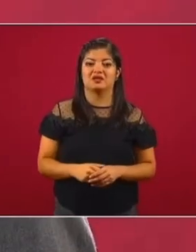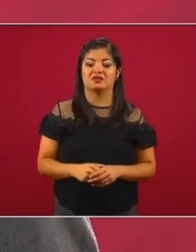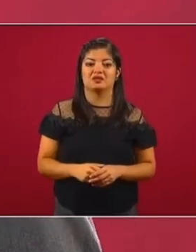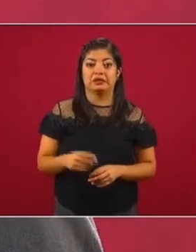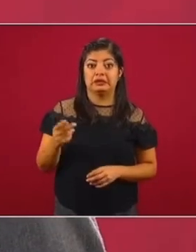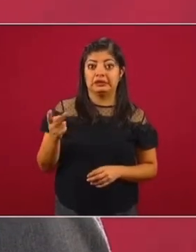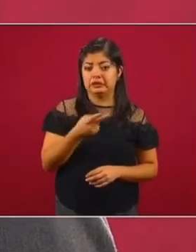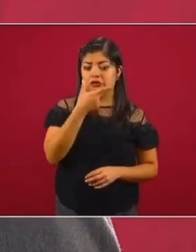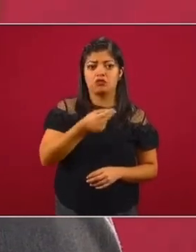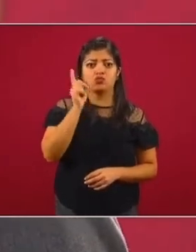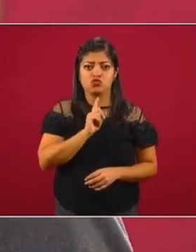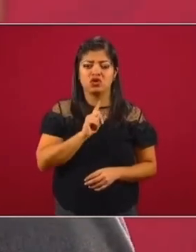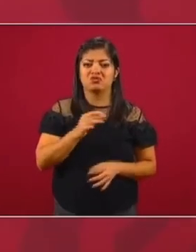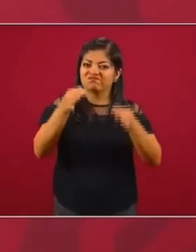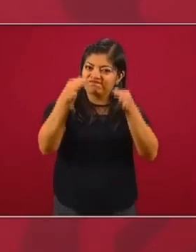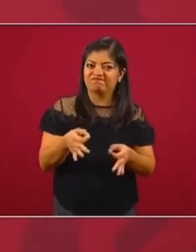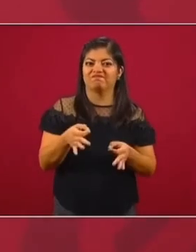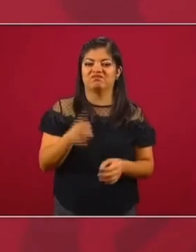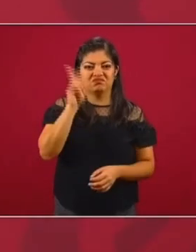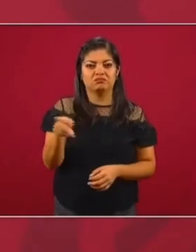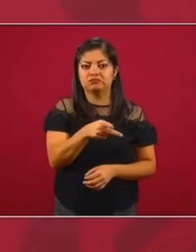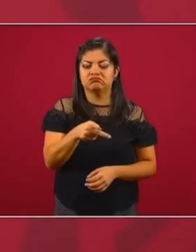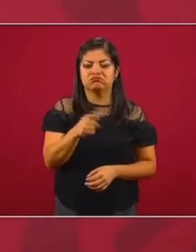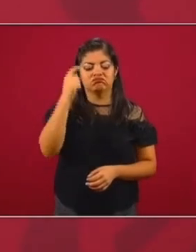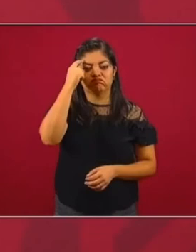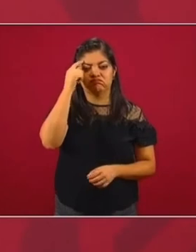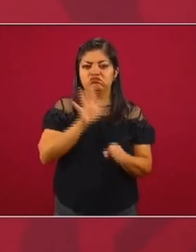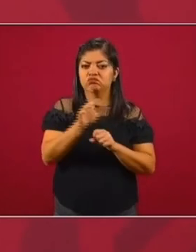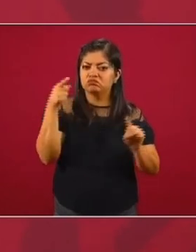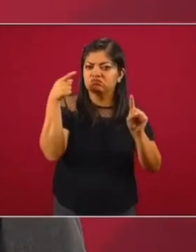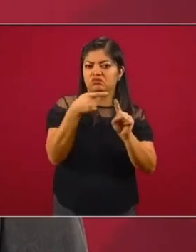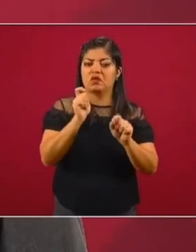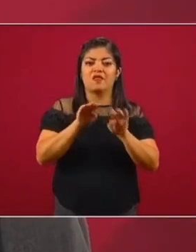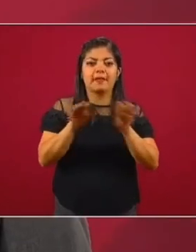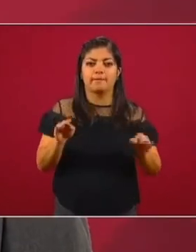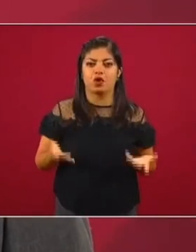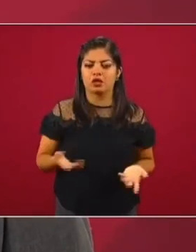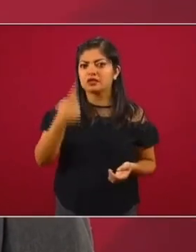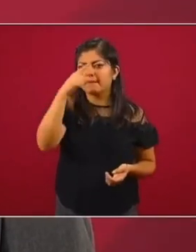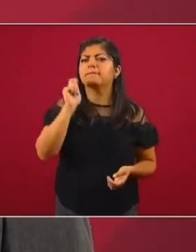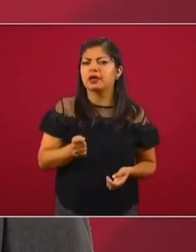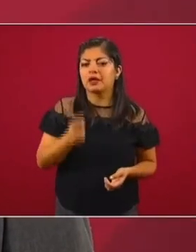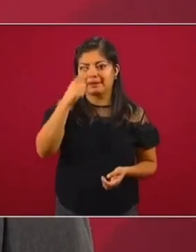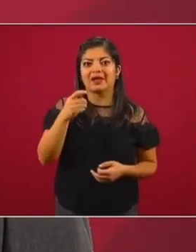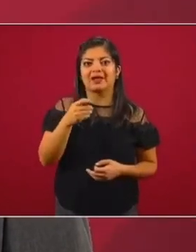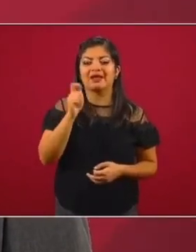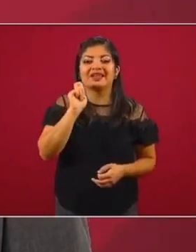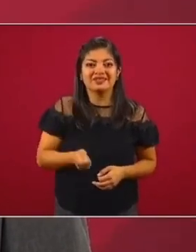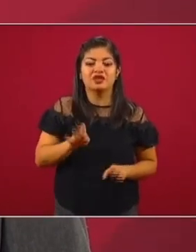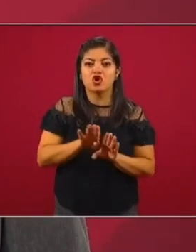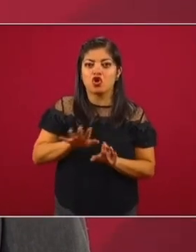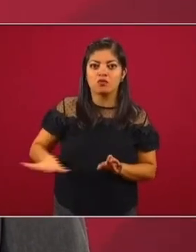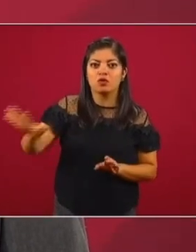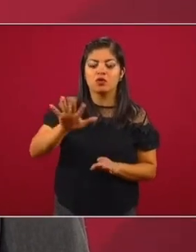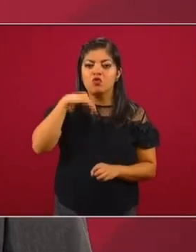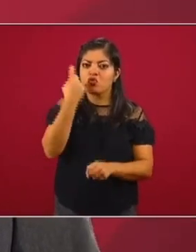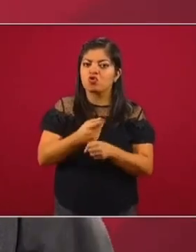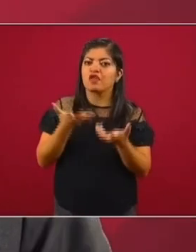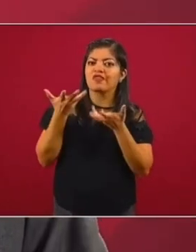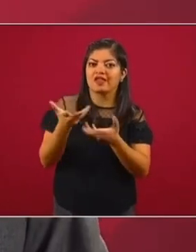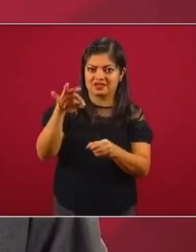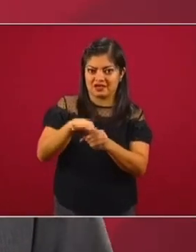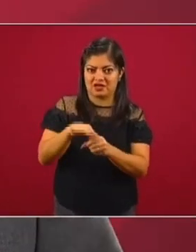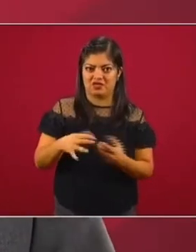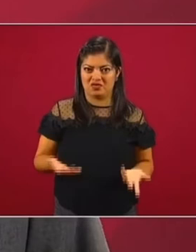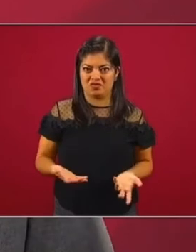demócratas, mujeres y hombres íntegros, para que se garantice la voluntad de los ciudadanos, que